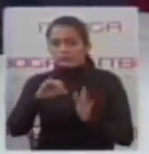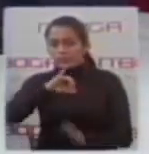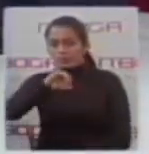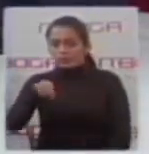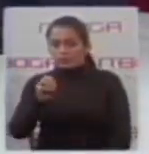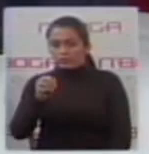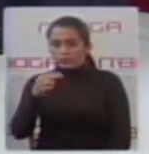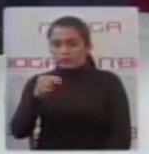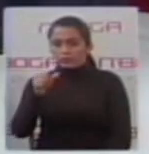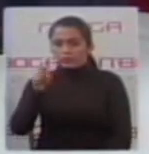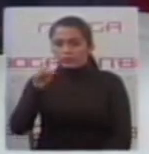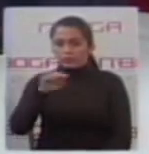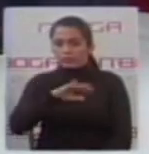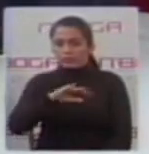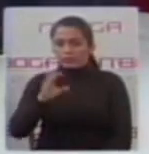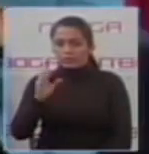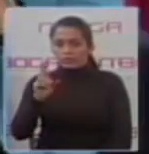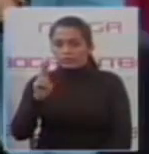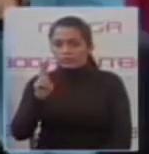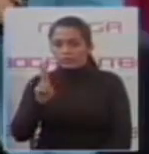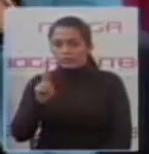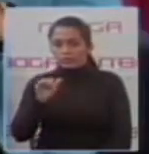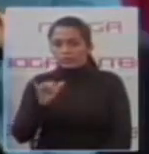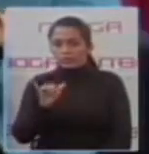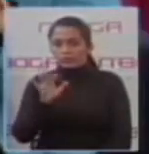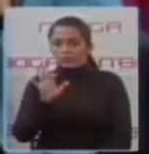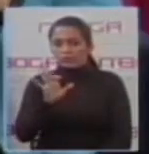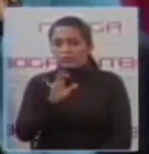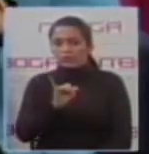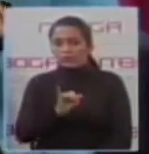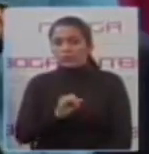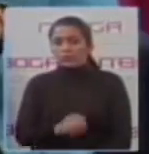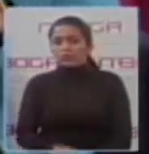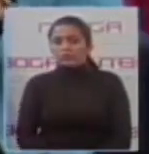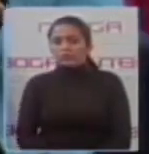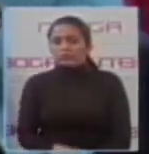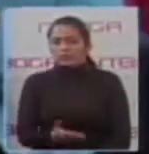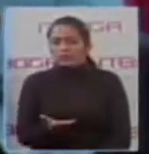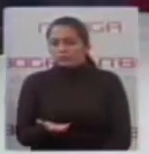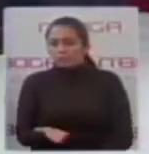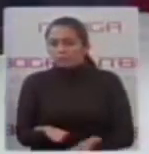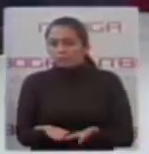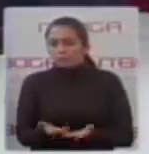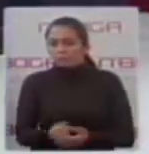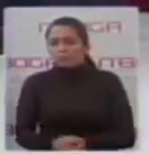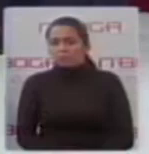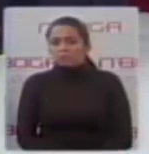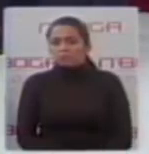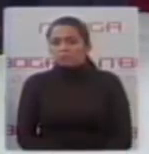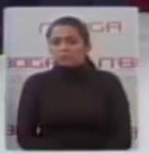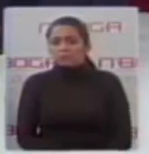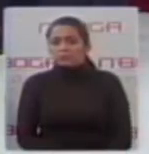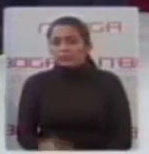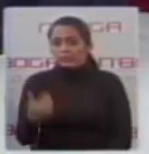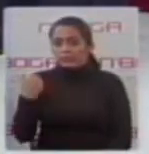un holding que tiene college, que tiene universidad, que tiene este instituto, en 5 sedes,